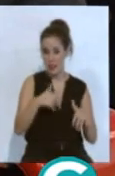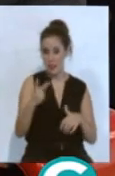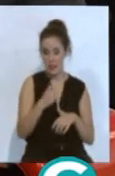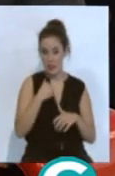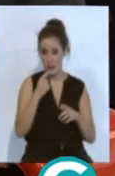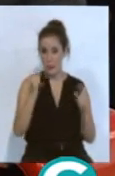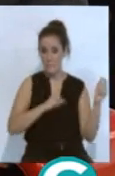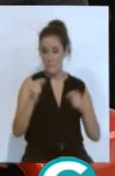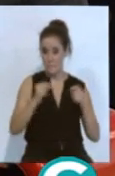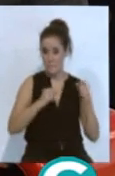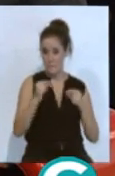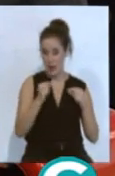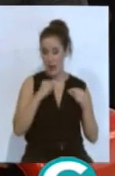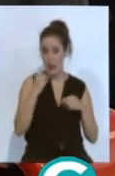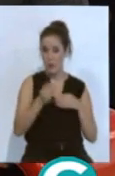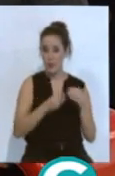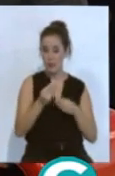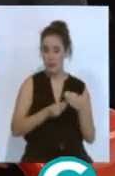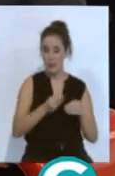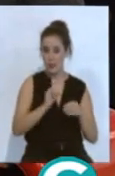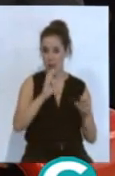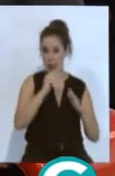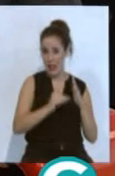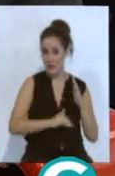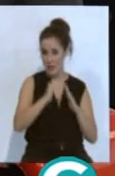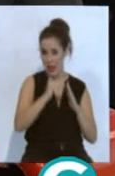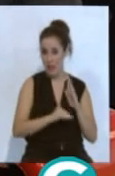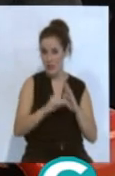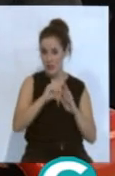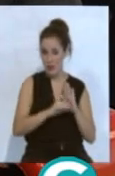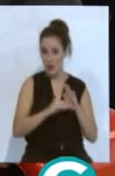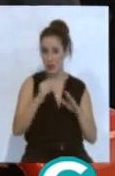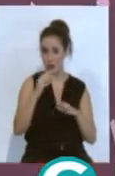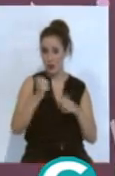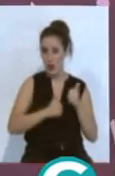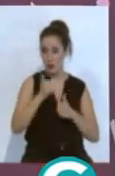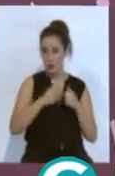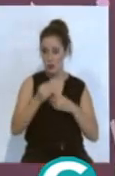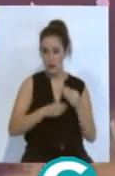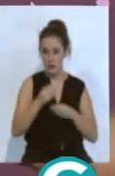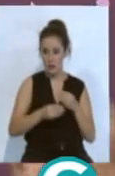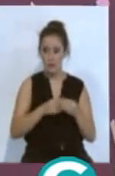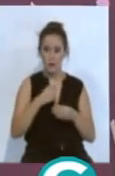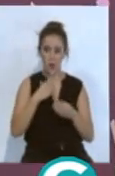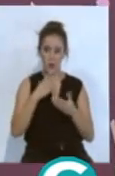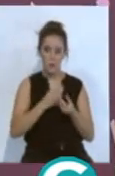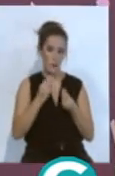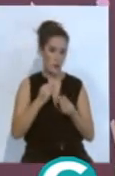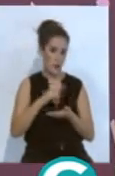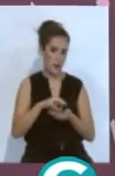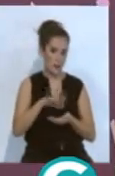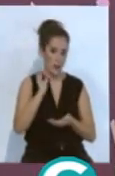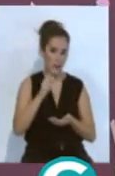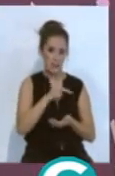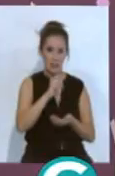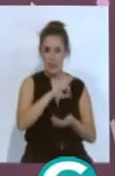aunque después quedan distantes en la clasificación, pero en concursos bueno, de todo el mundo. En muchos quinielas, la primera Arcadio, era o Manolo o el